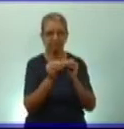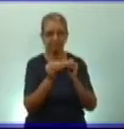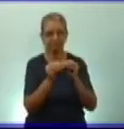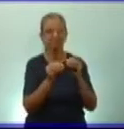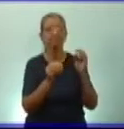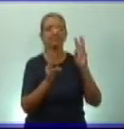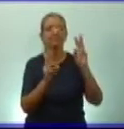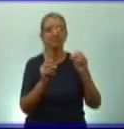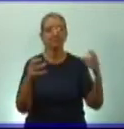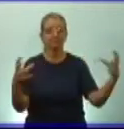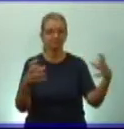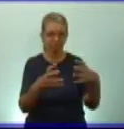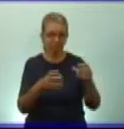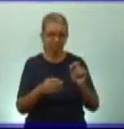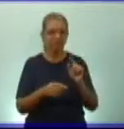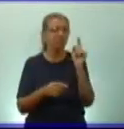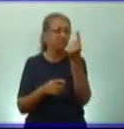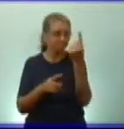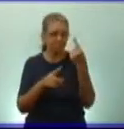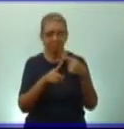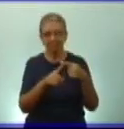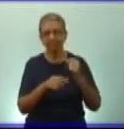de oxidación sea 1 más.